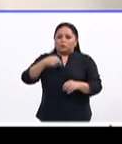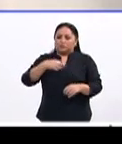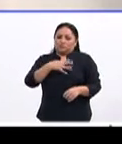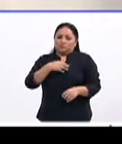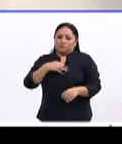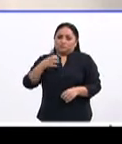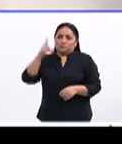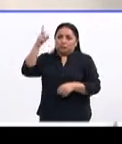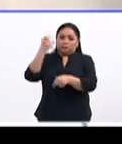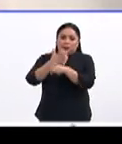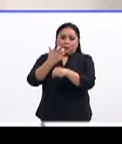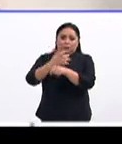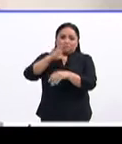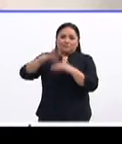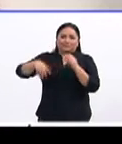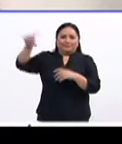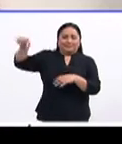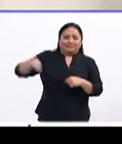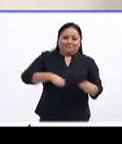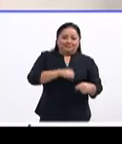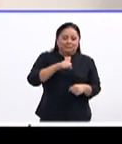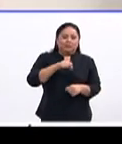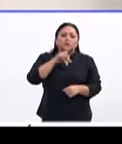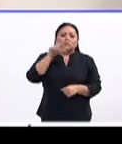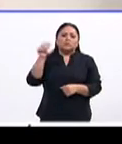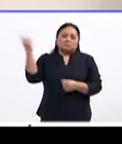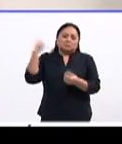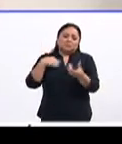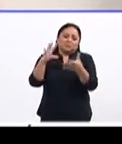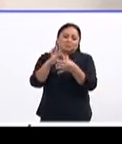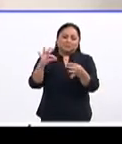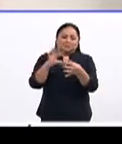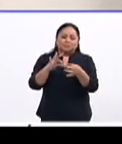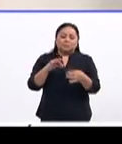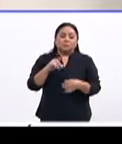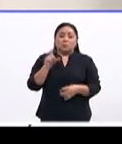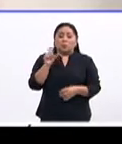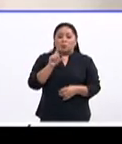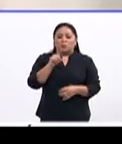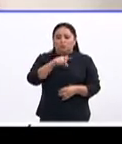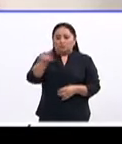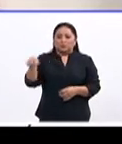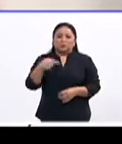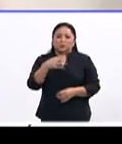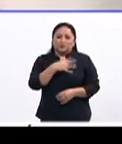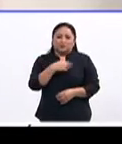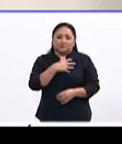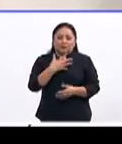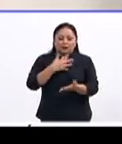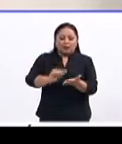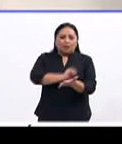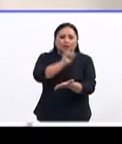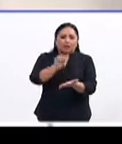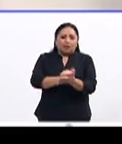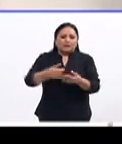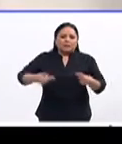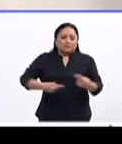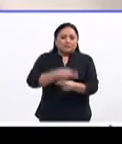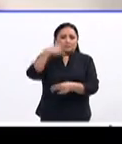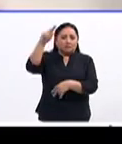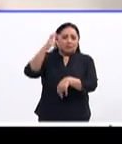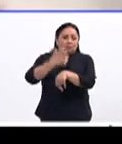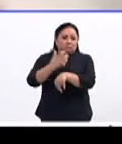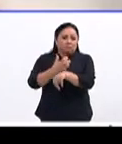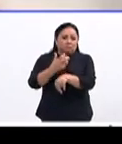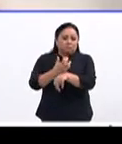sus hijos de Estados Unidos y nos comentaban que como sus hijos tenían el acta de nacimiento de Estados